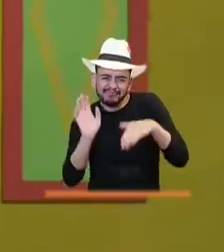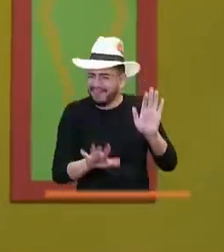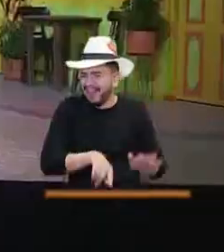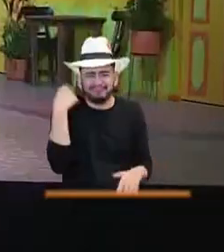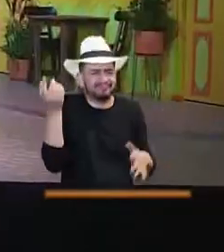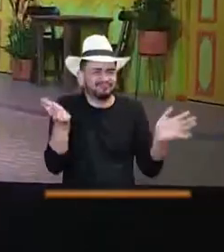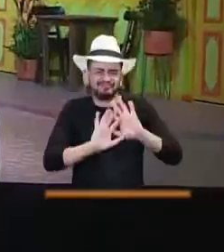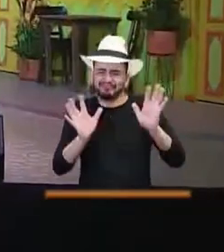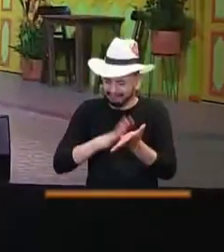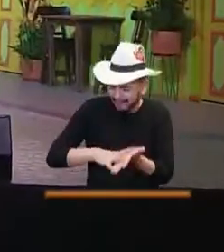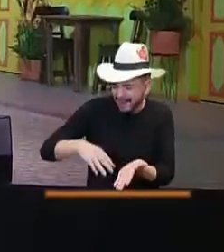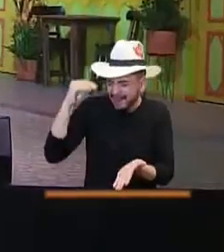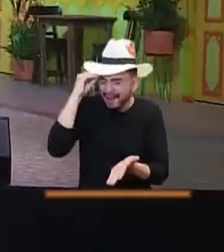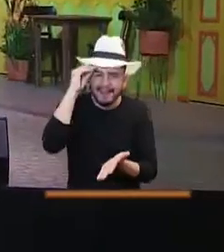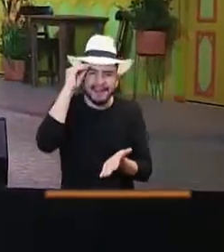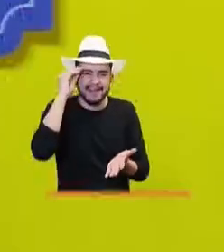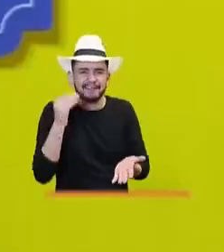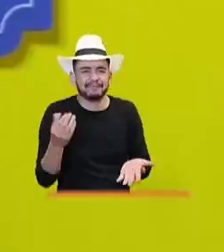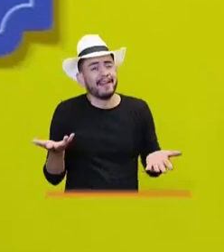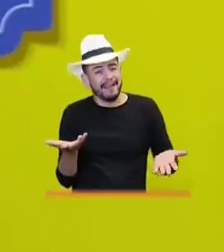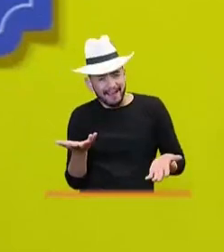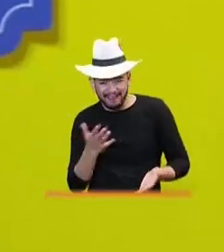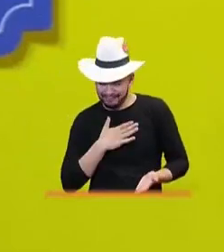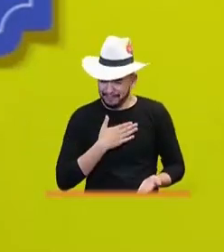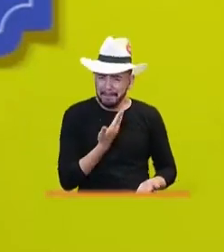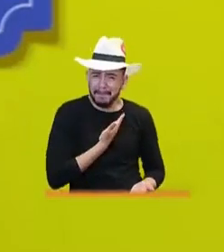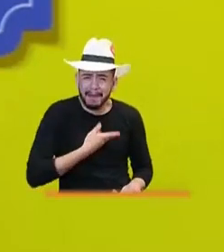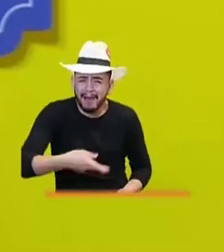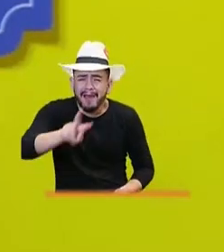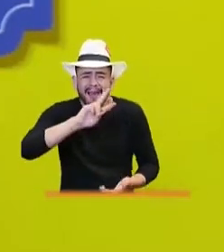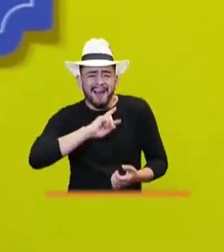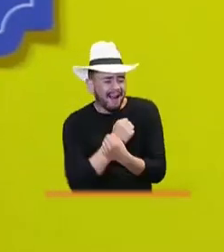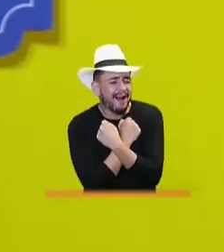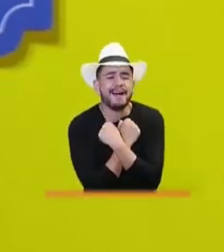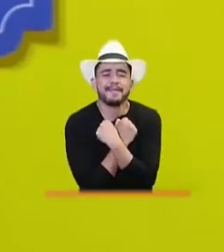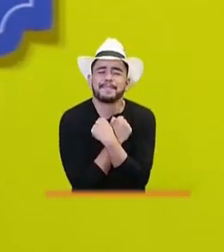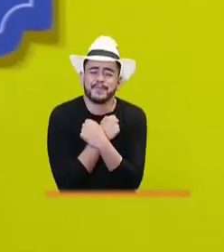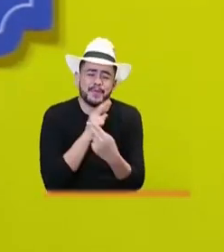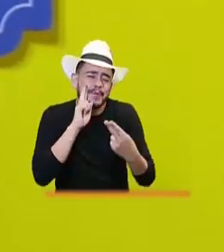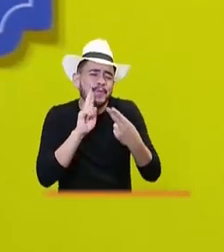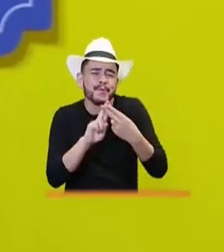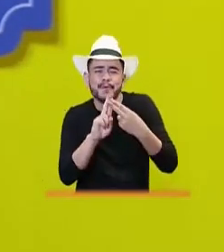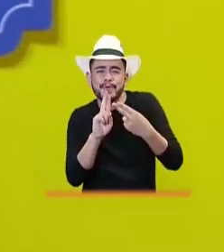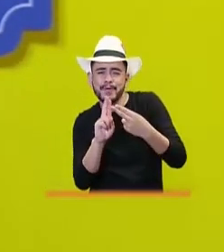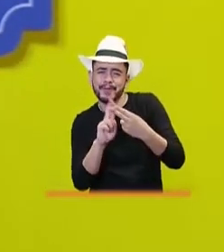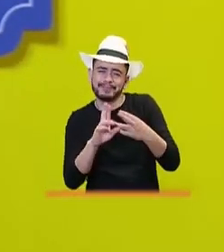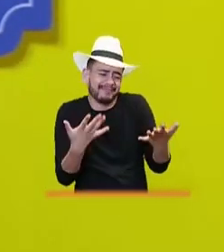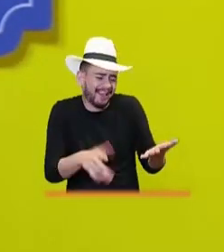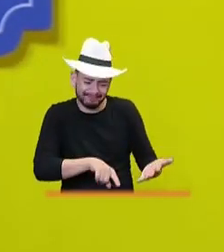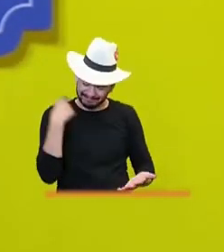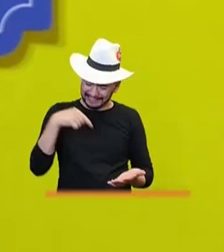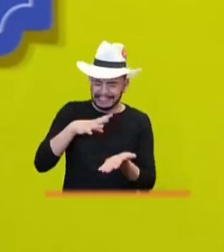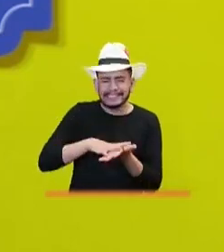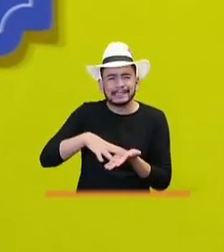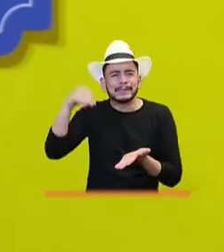fracaso. Mi mamá me quiere mucho, por eso cuando fracaso, en vez de